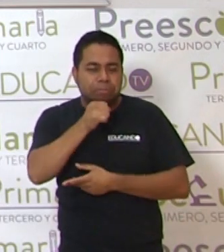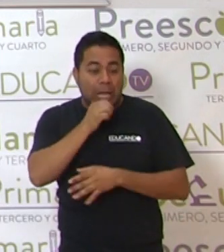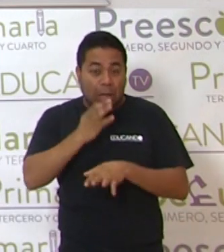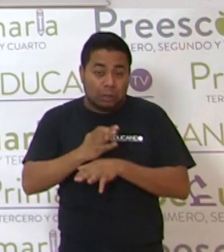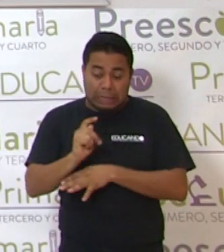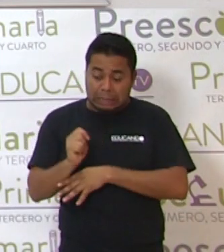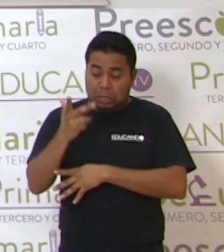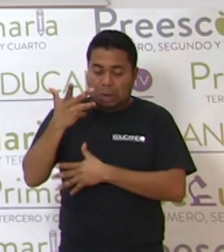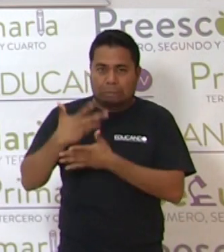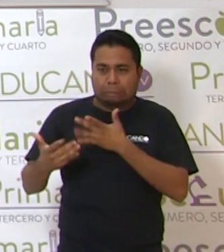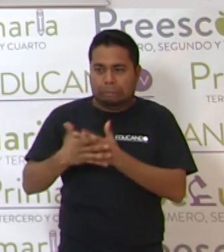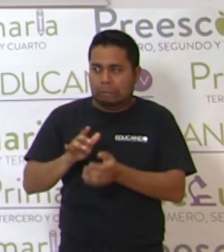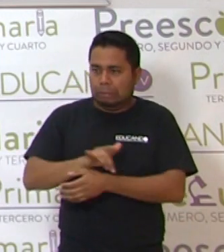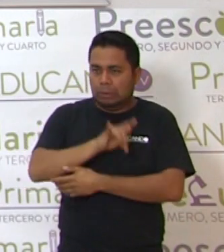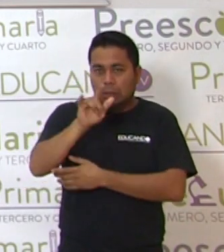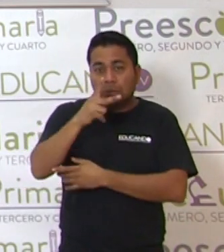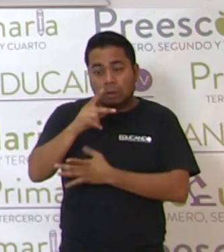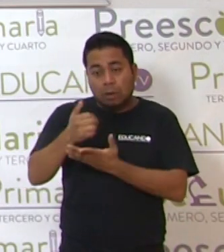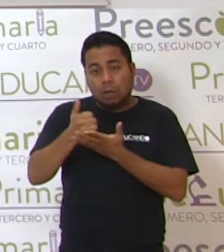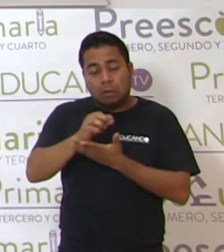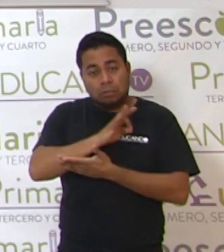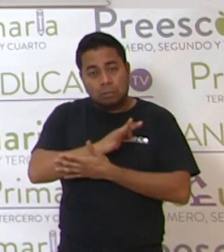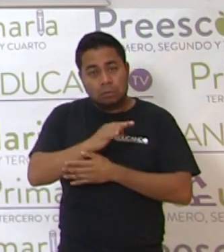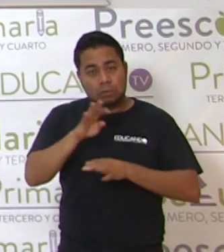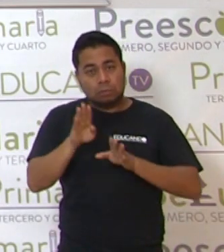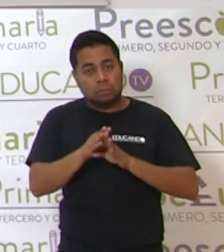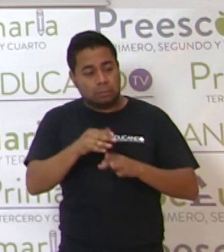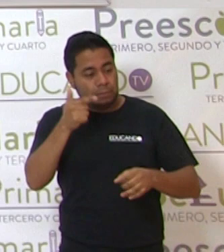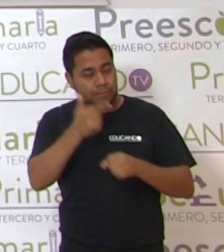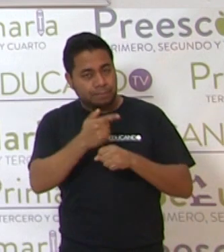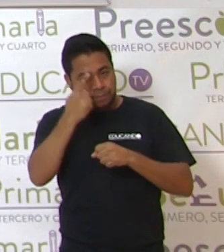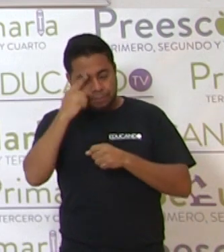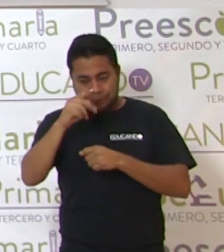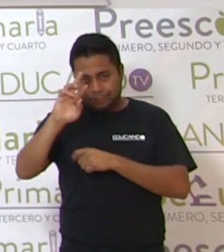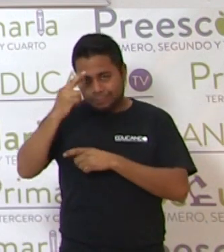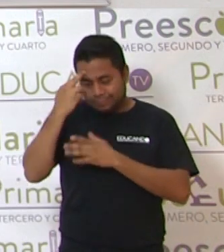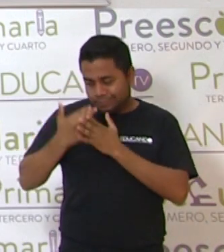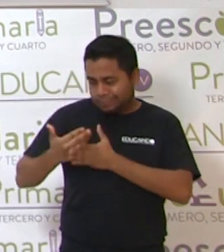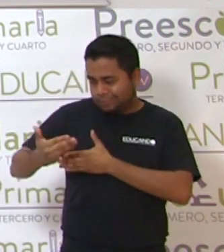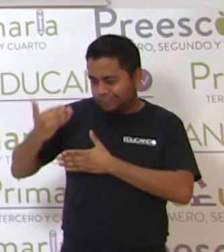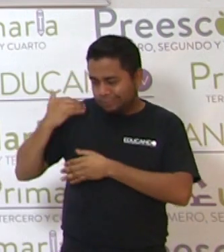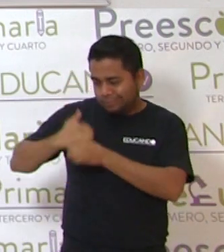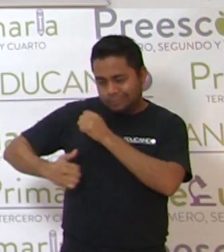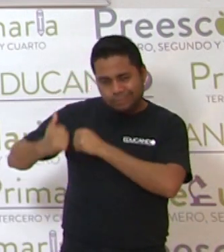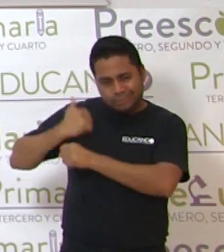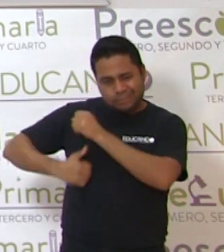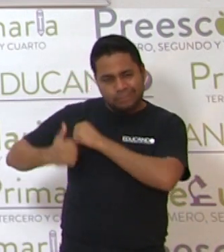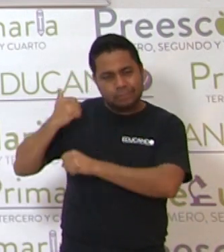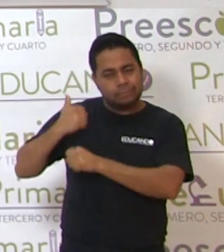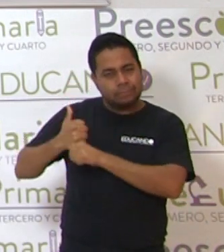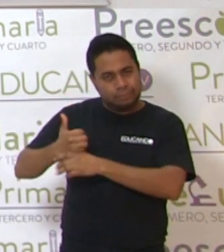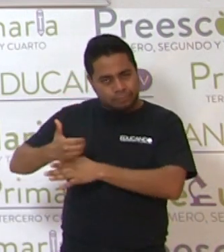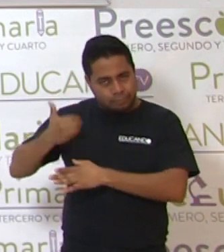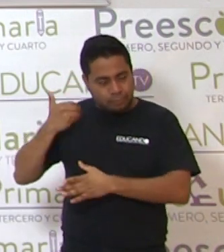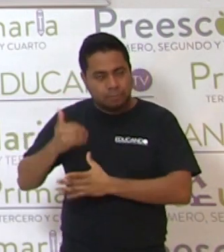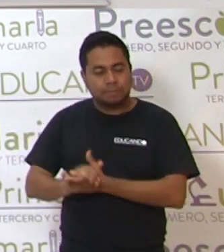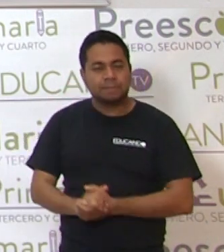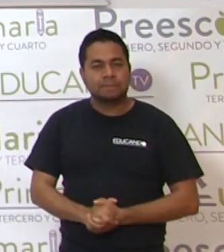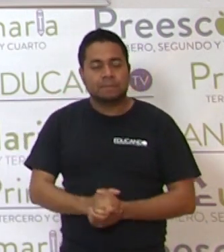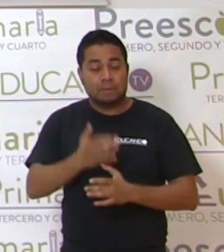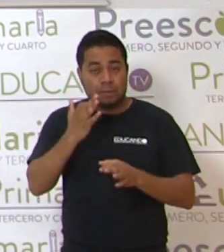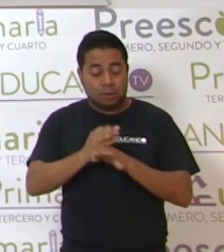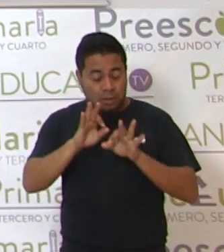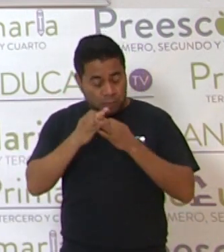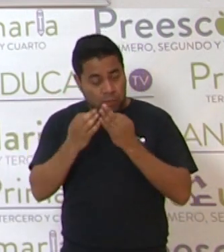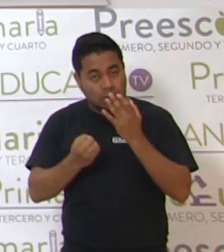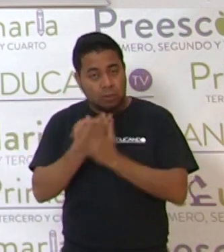avanzadas, pero nos puede servir esto como referencia. Bueno, ahora vamos a ver una forma de poesía